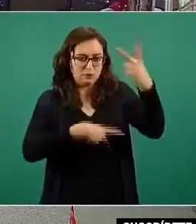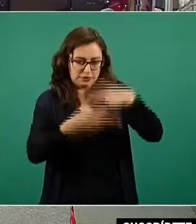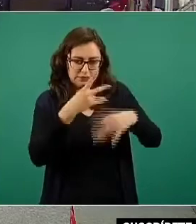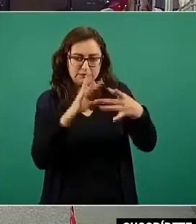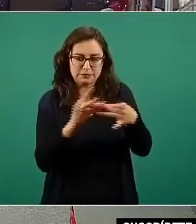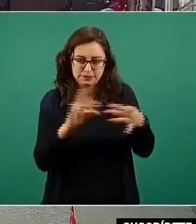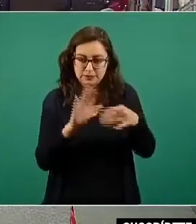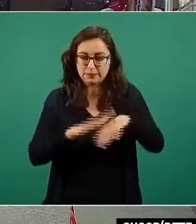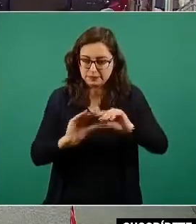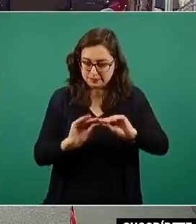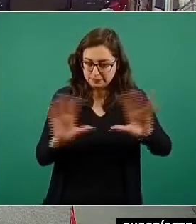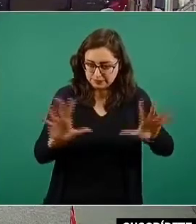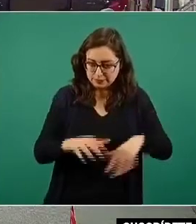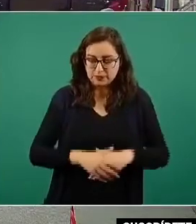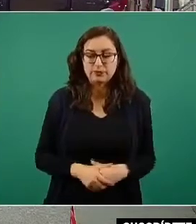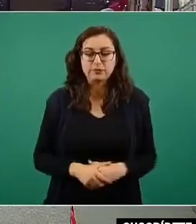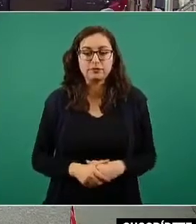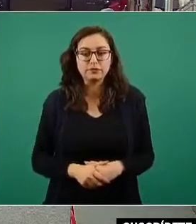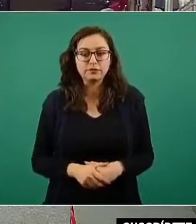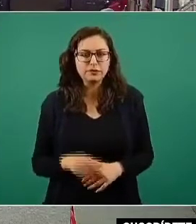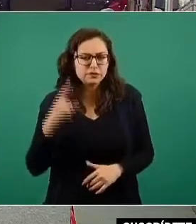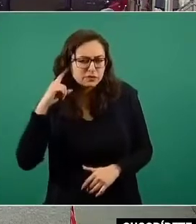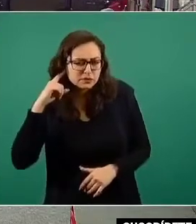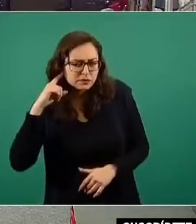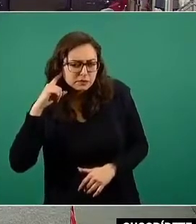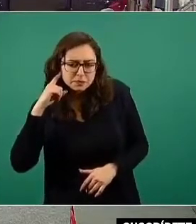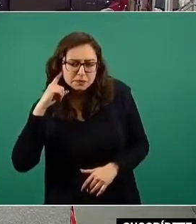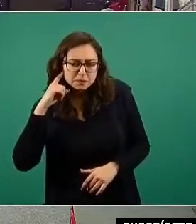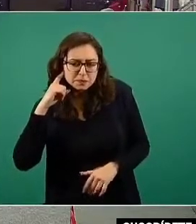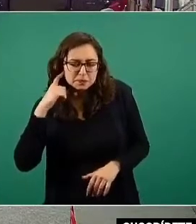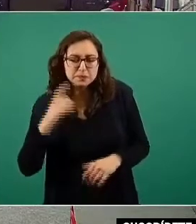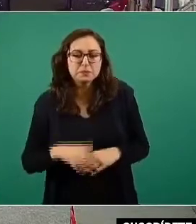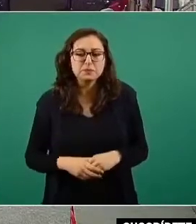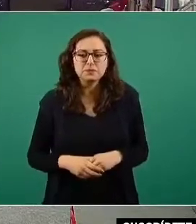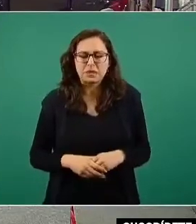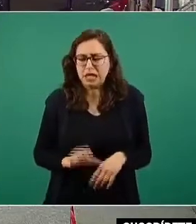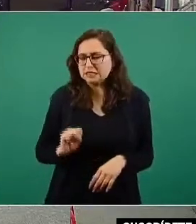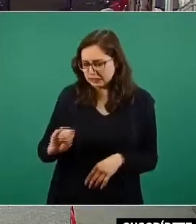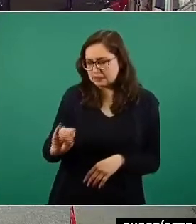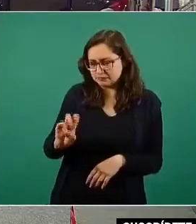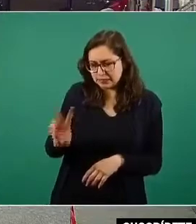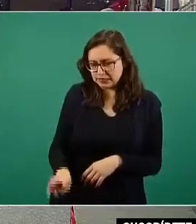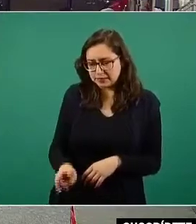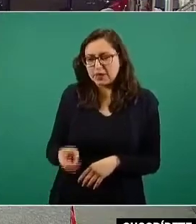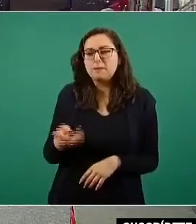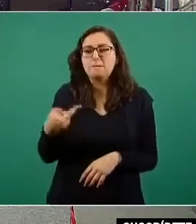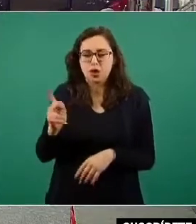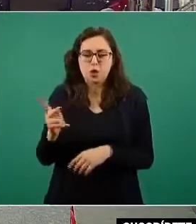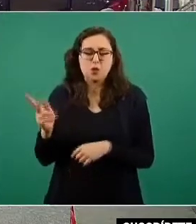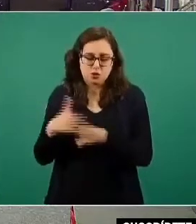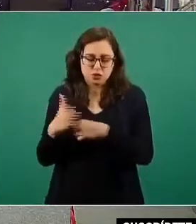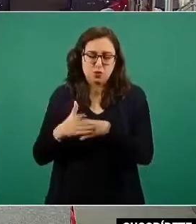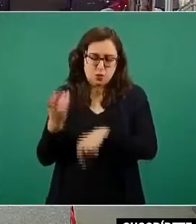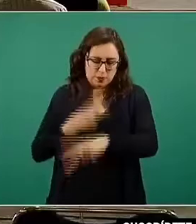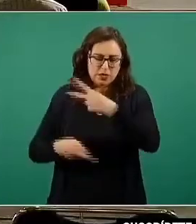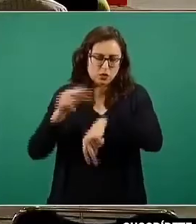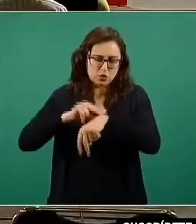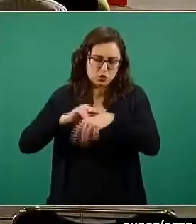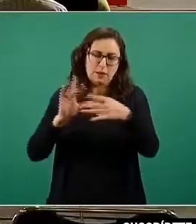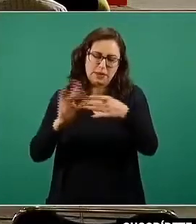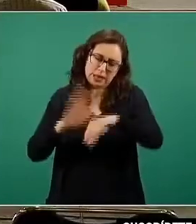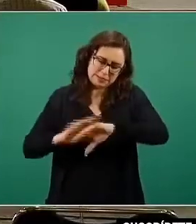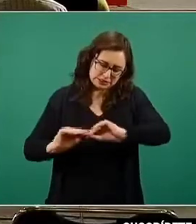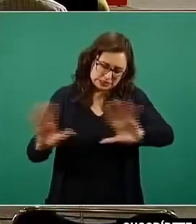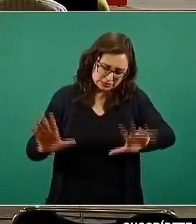Es correcto, ahí pudiera estar, pero vamos a dejar que el doctor Jorge Trejo nos lo comente a detalle. Doctor Salomía. Sí, bueno, en relación